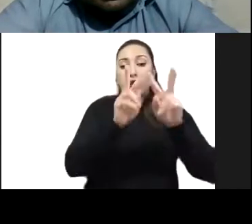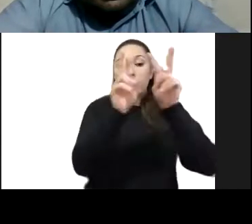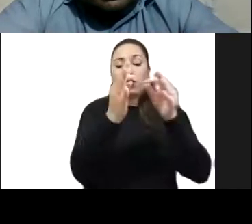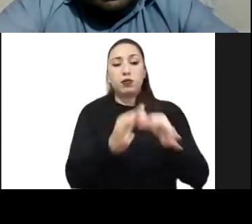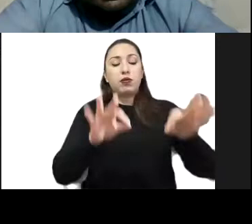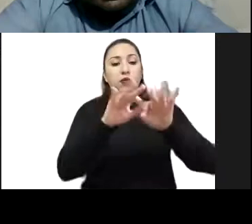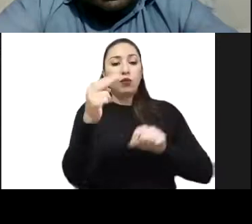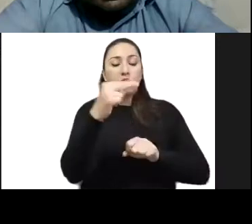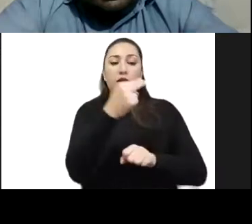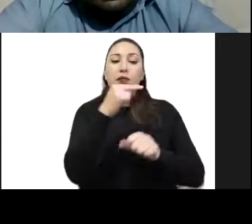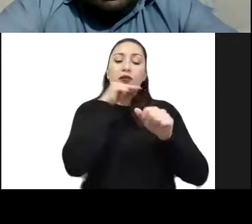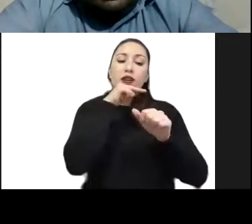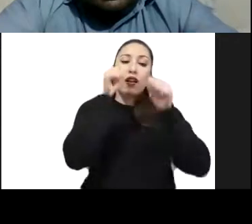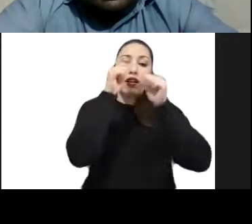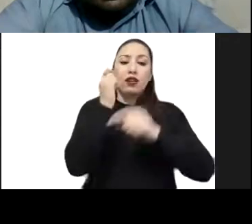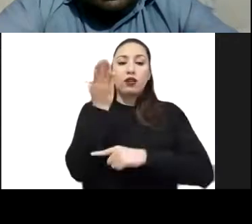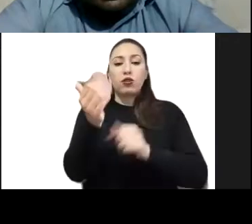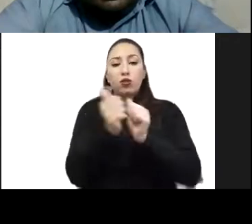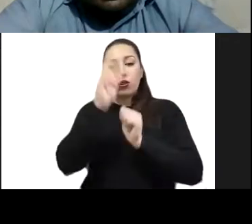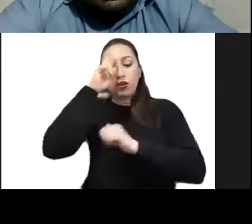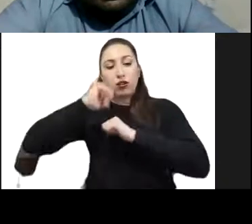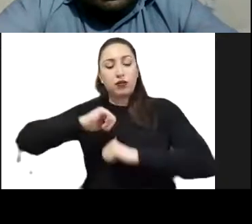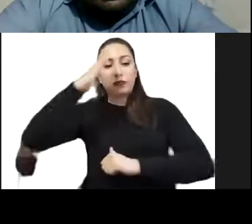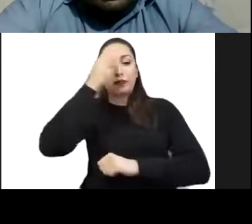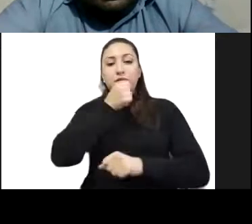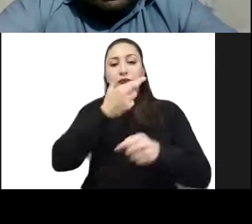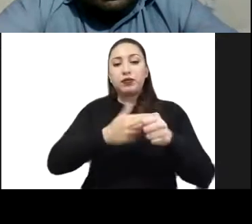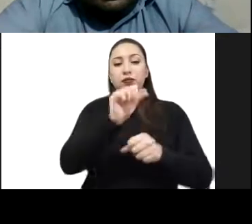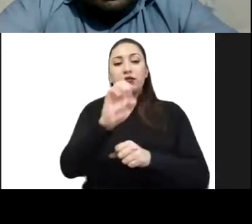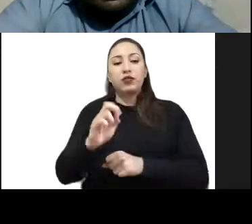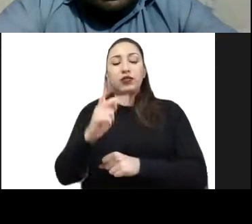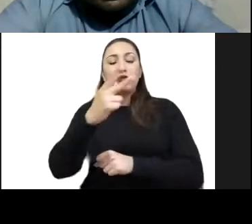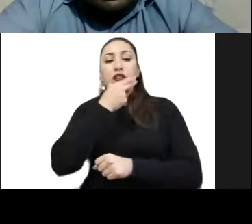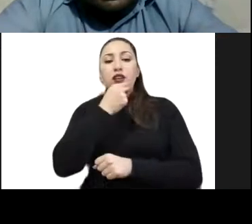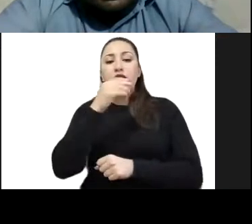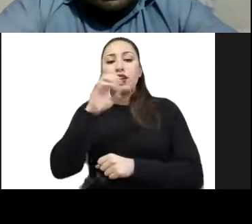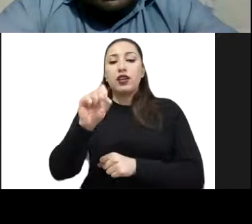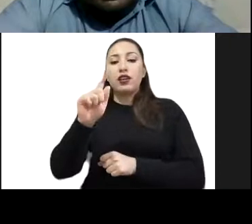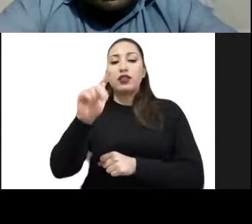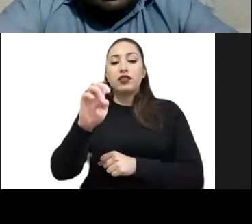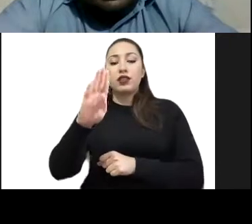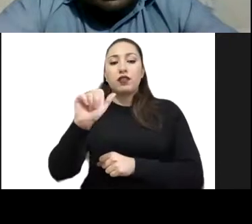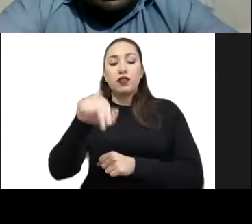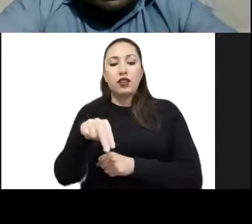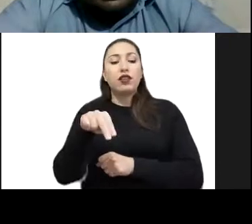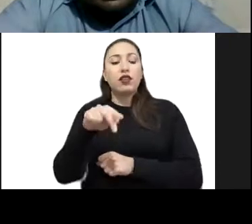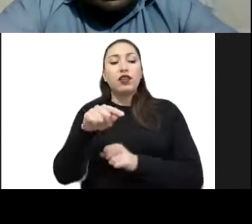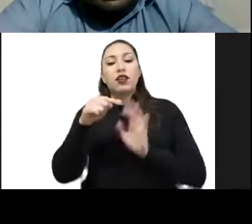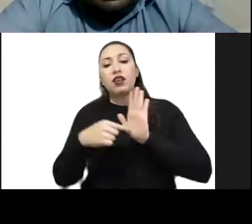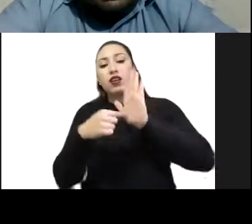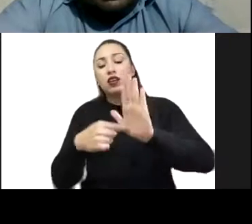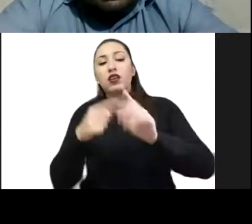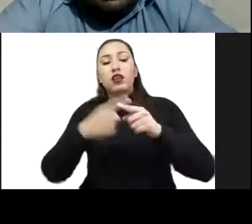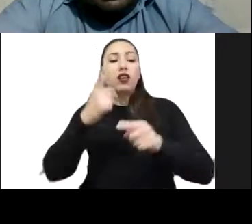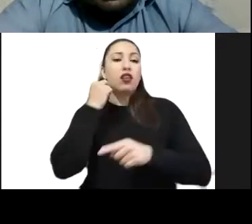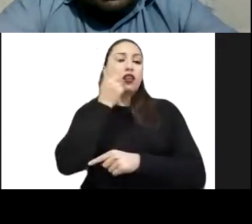un respetuoso exhorto al licenciado Esteban Moctezuma Barragán, titular de la Secretaría de Educación Pública del Gobierno Federal, presentada por el diputado Jesús